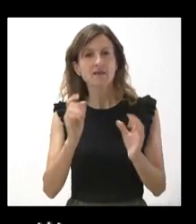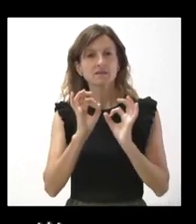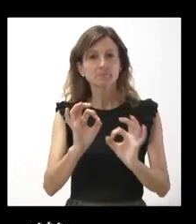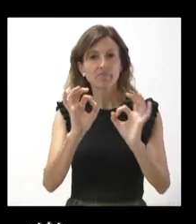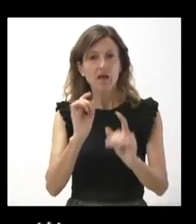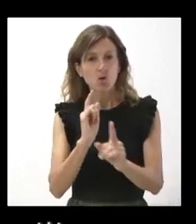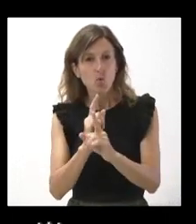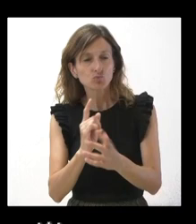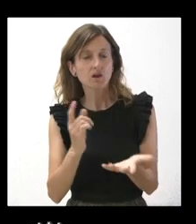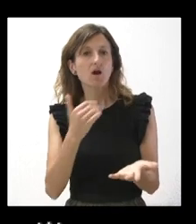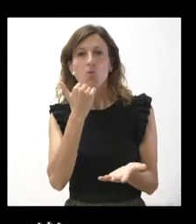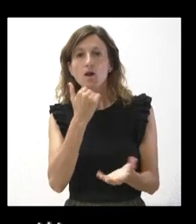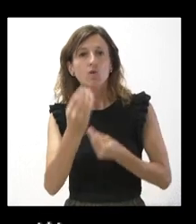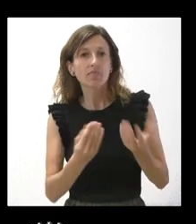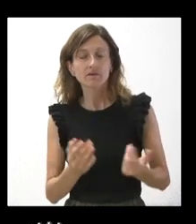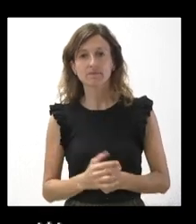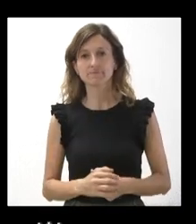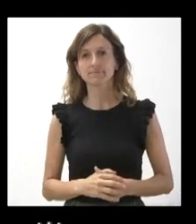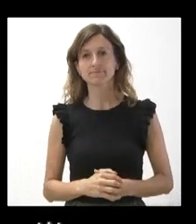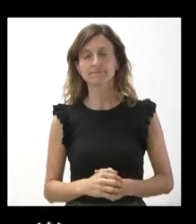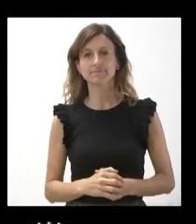especial o específica al respecto?